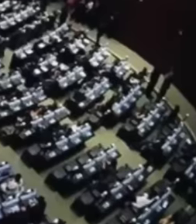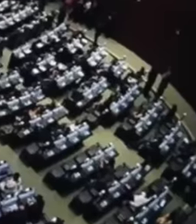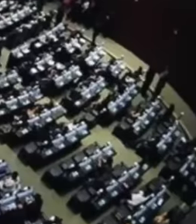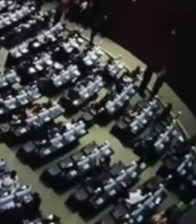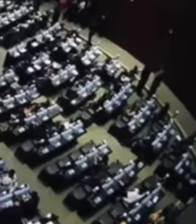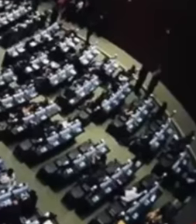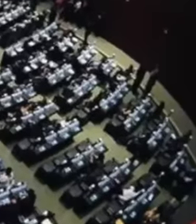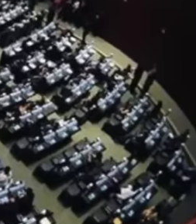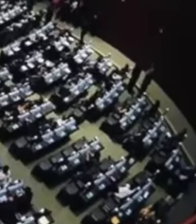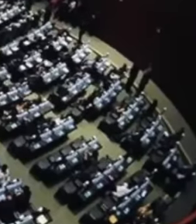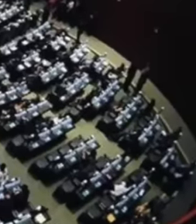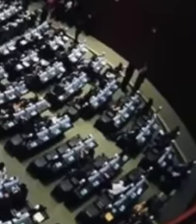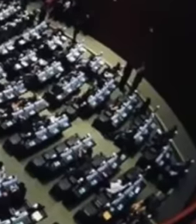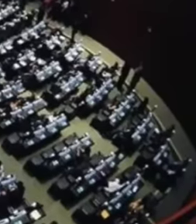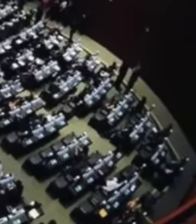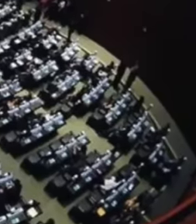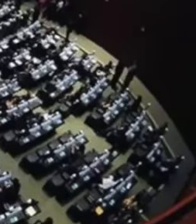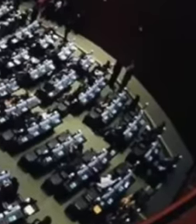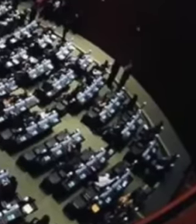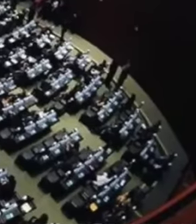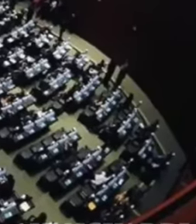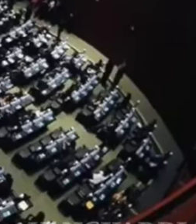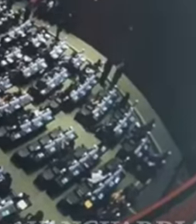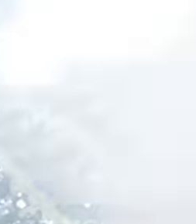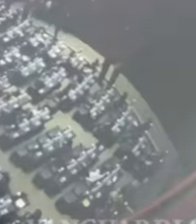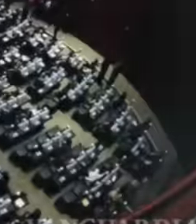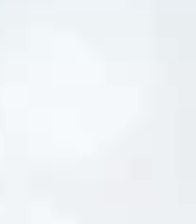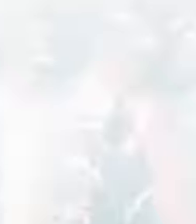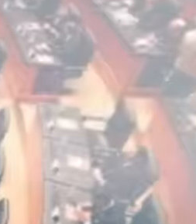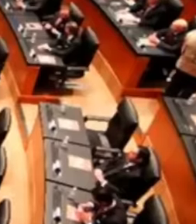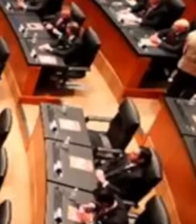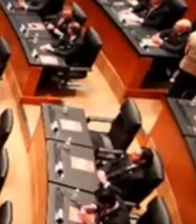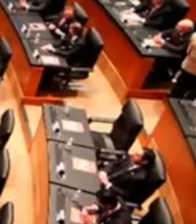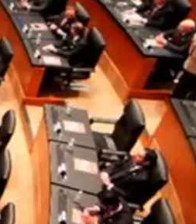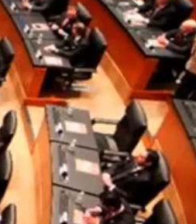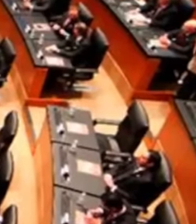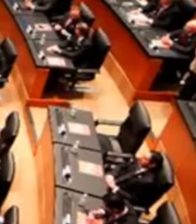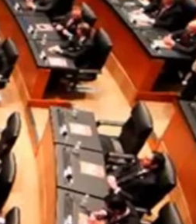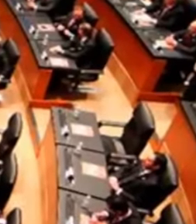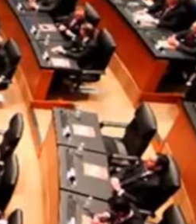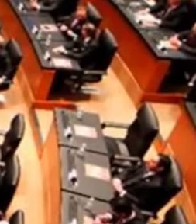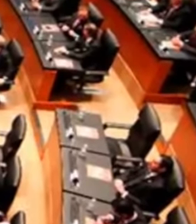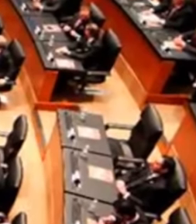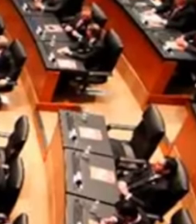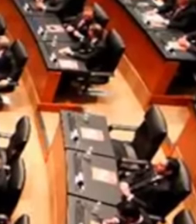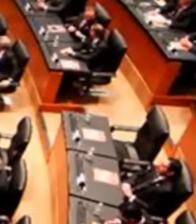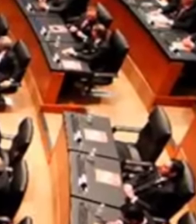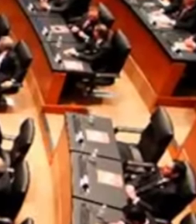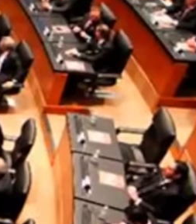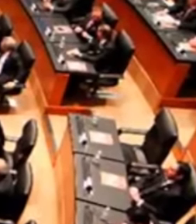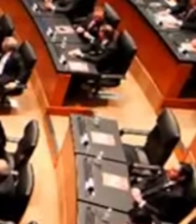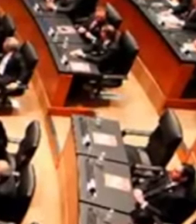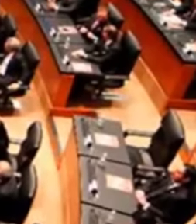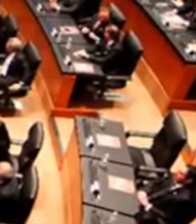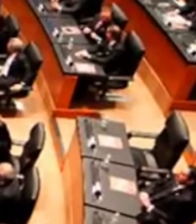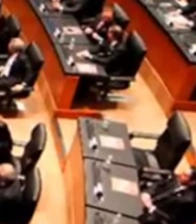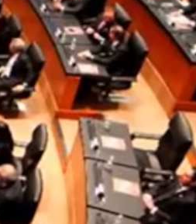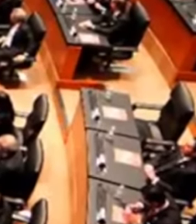de Morena, apunta a que todas las reformas que ha enviado el presidente a consenso se llevarán a